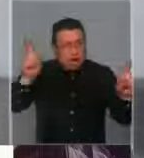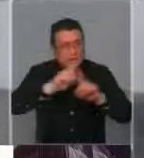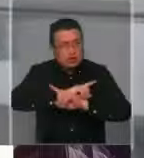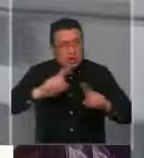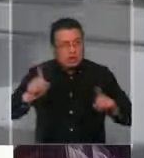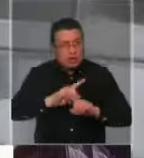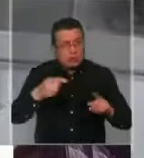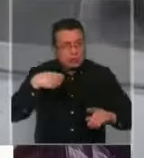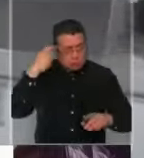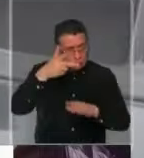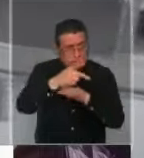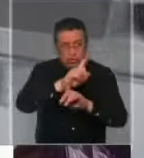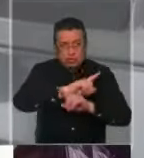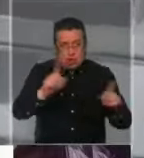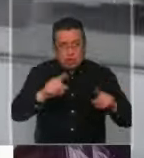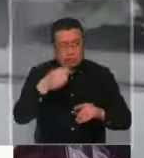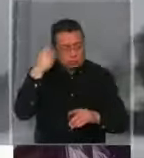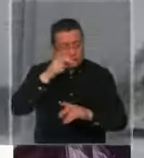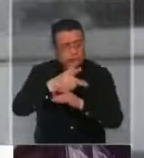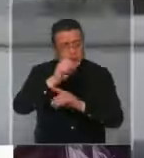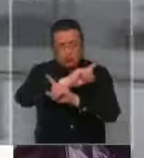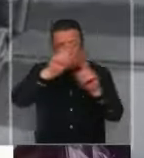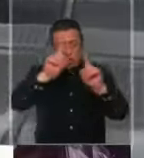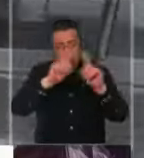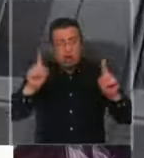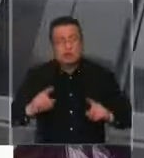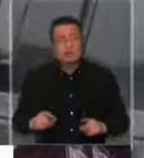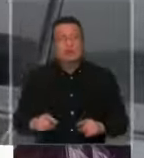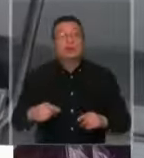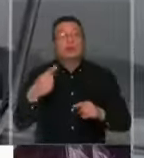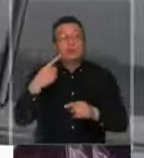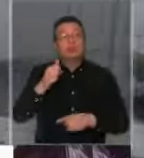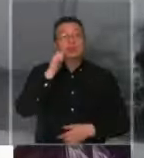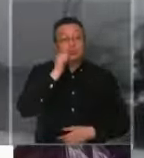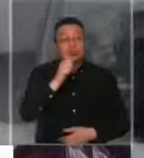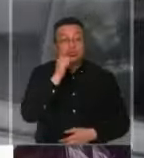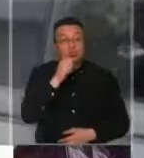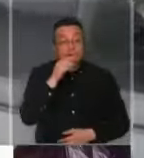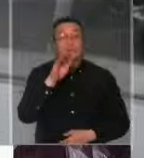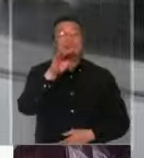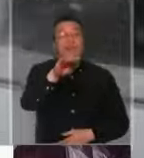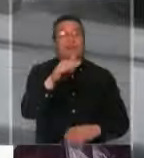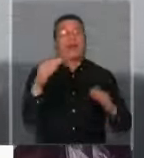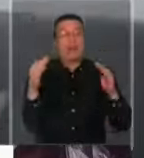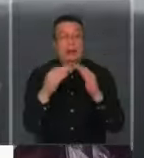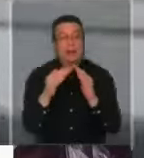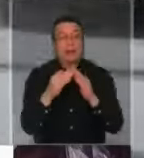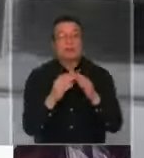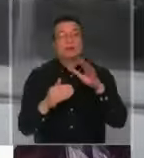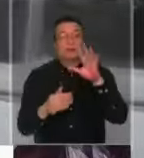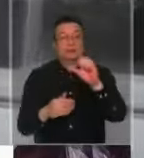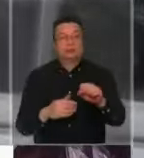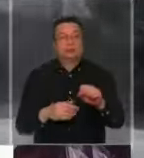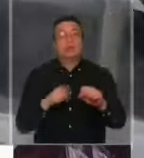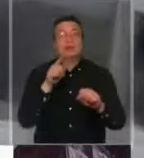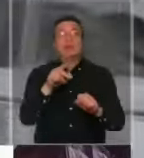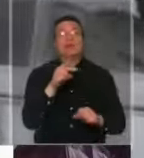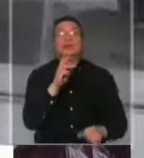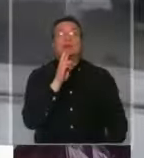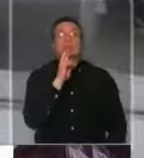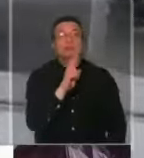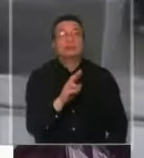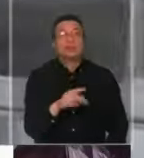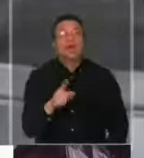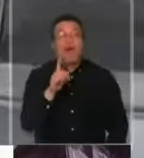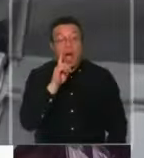con él, por favor? Él tiene una hija que aboga, pero no lo grabes. Luego de varios días logramos ubicarlo en su domicilio. Esta fue su reacción. No, hay